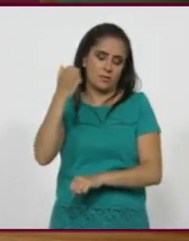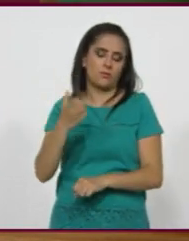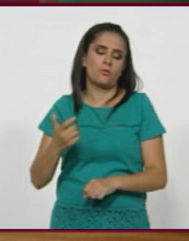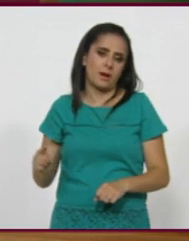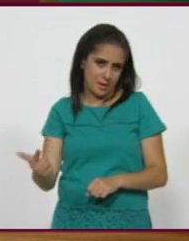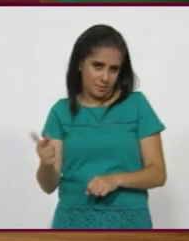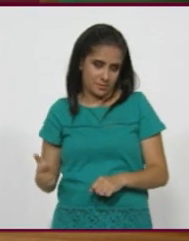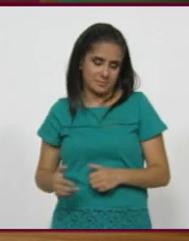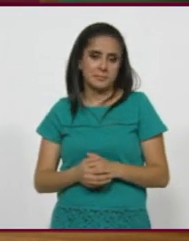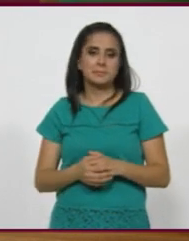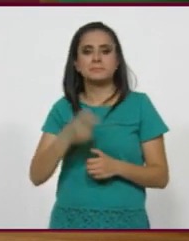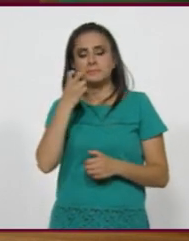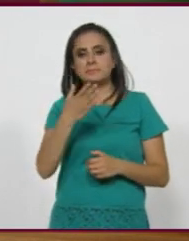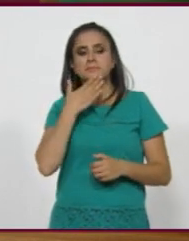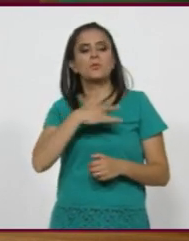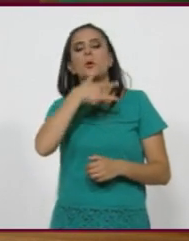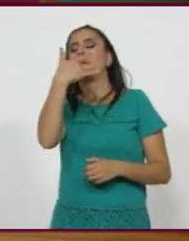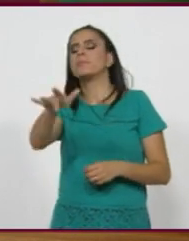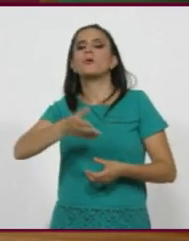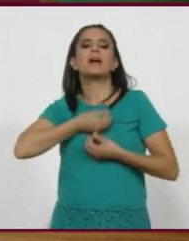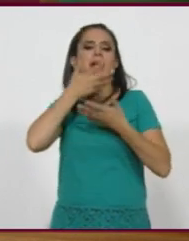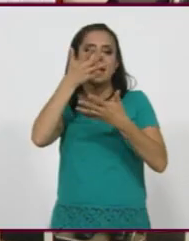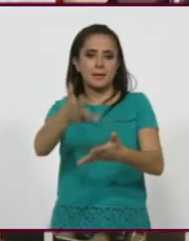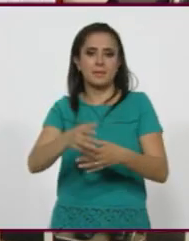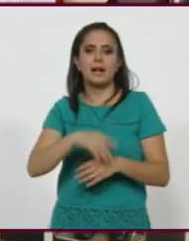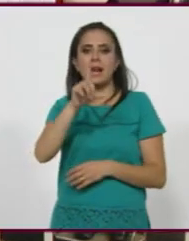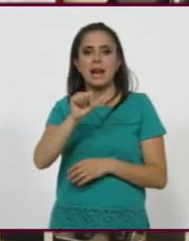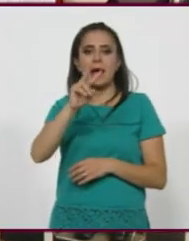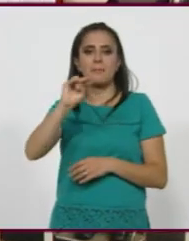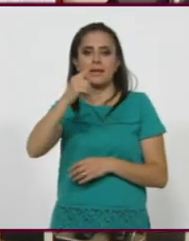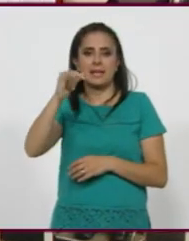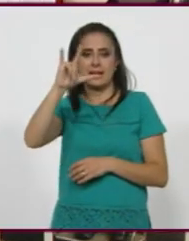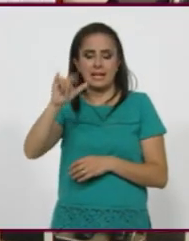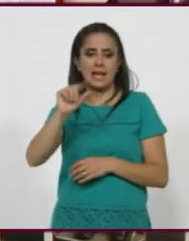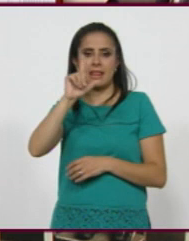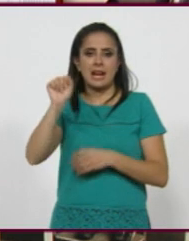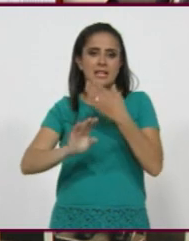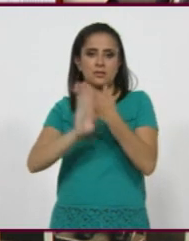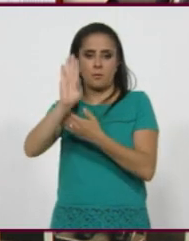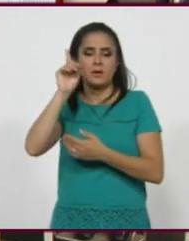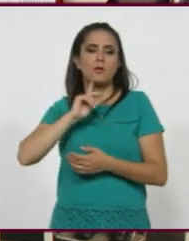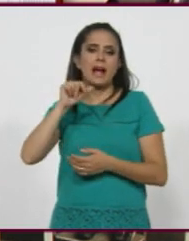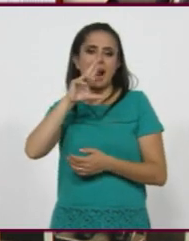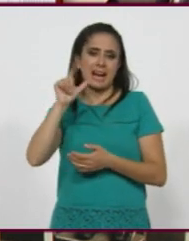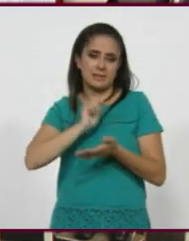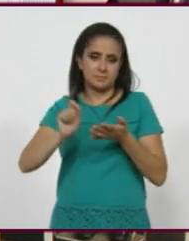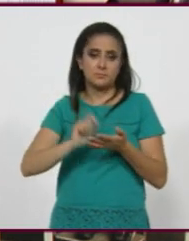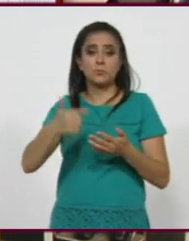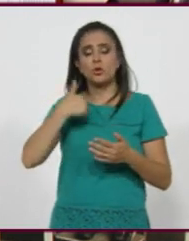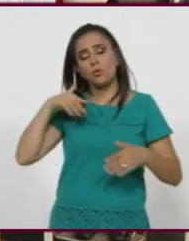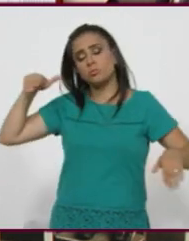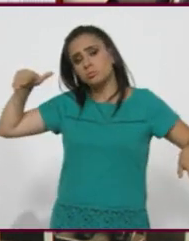reuniéramos acá. Bueno, y el poema del día, Javier, ¿sí? La Vigilia de las Sombras, de Carla Gómez, dice así. Soy